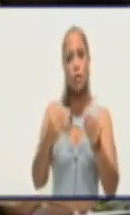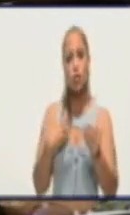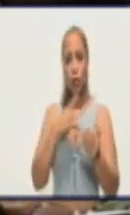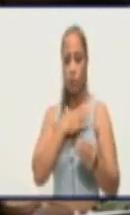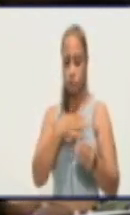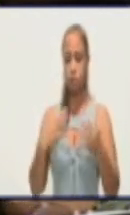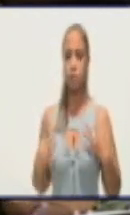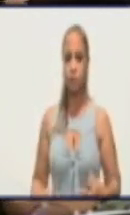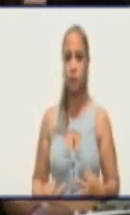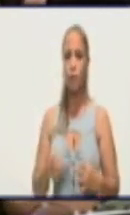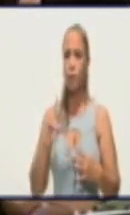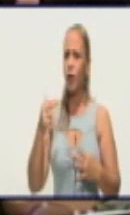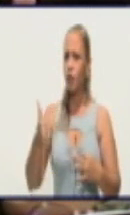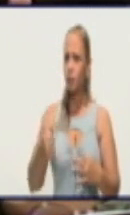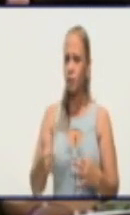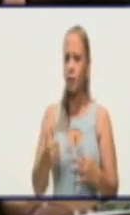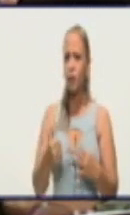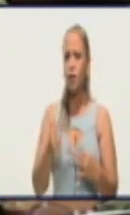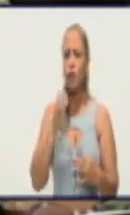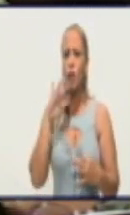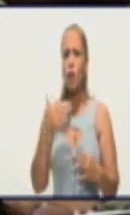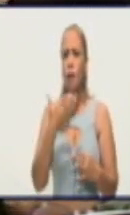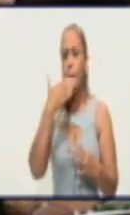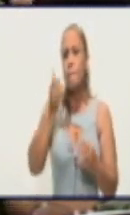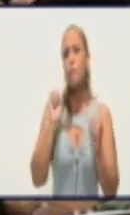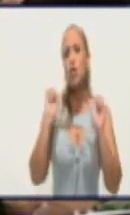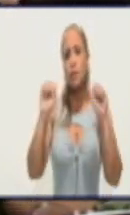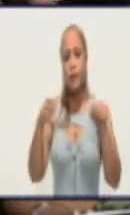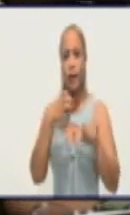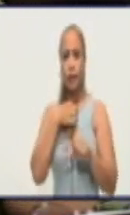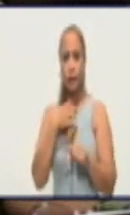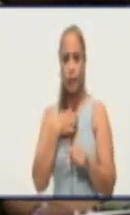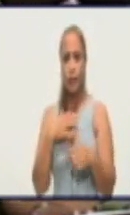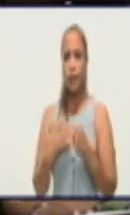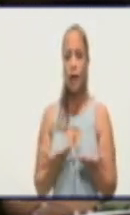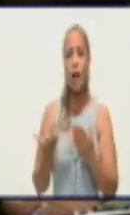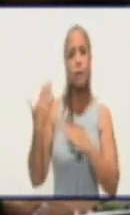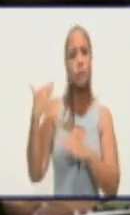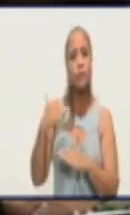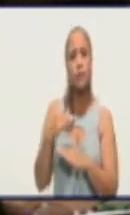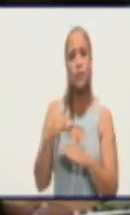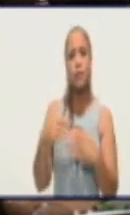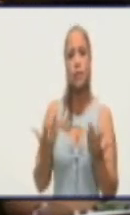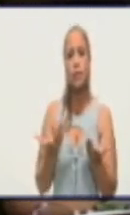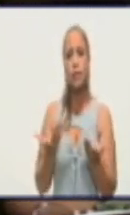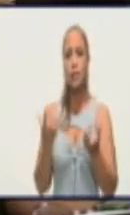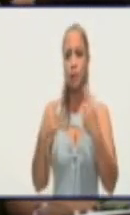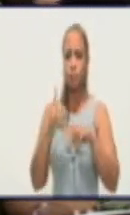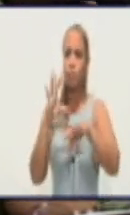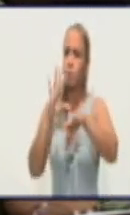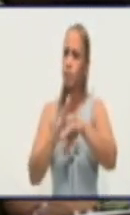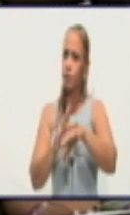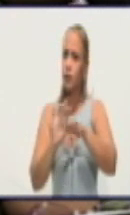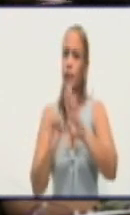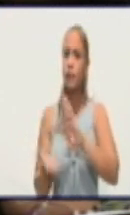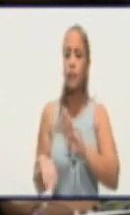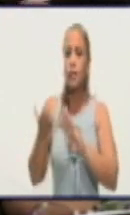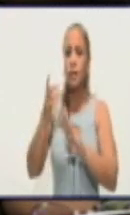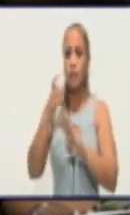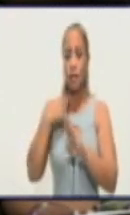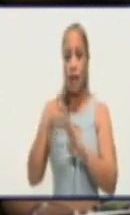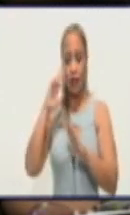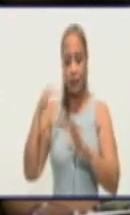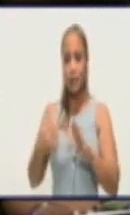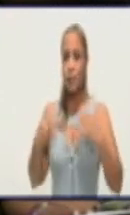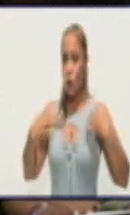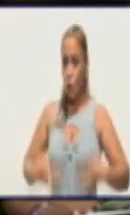inmunogenicidad, para decirlo con mayor claridad, es la posibilidad que usted tiene ante la presencia de un antígeno de elevar sus títulos de anticuerpos, para